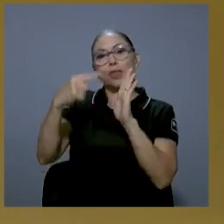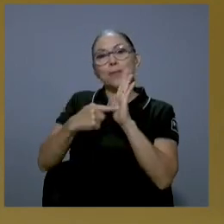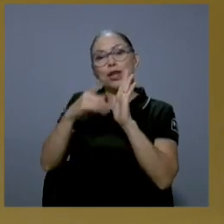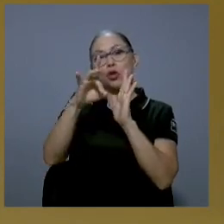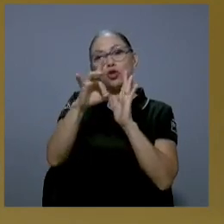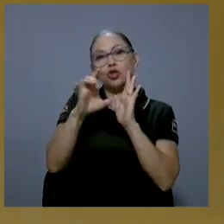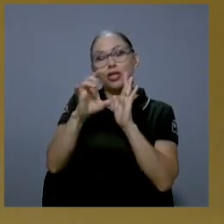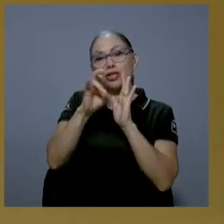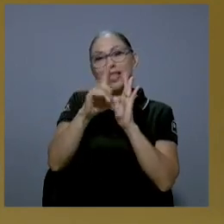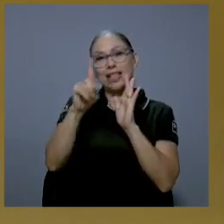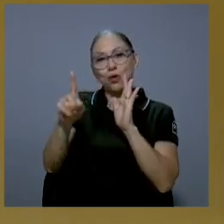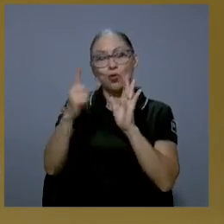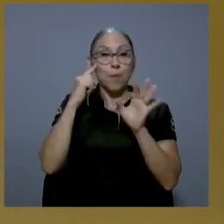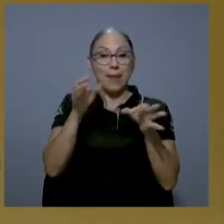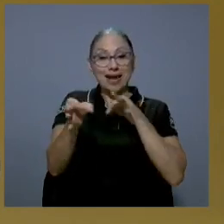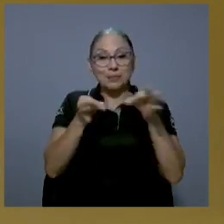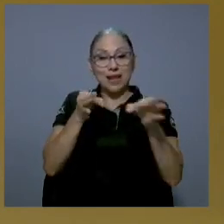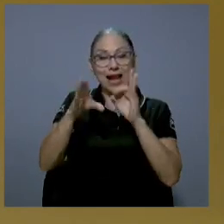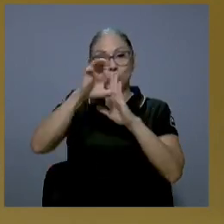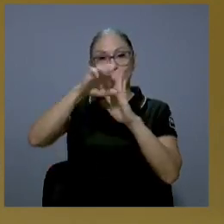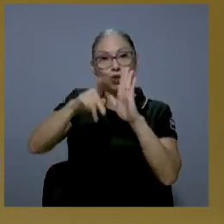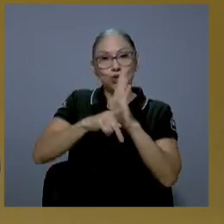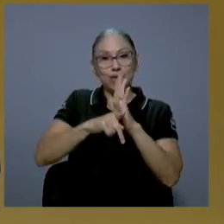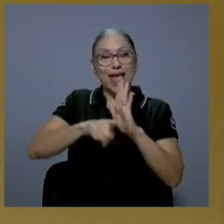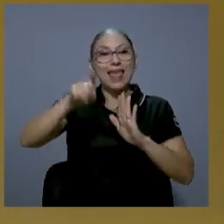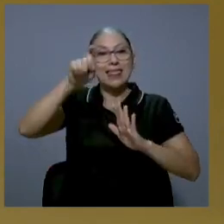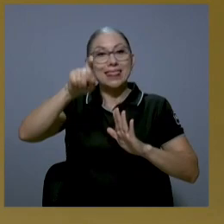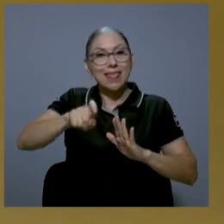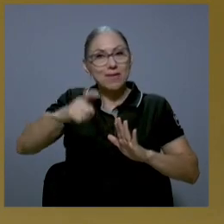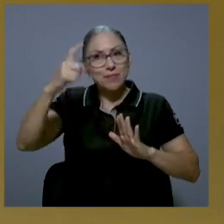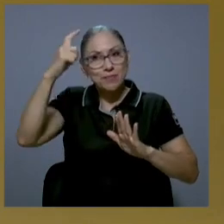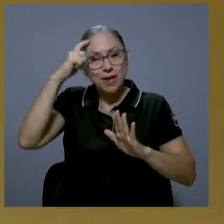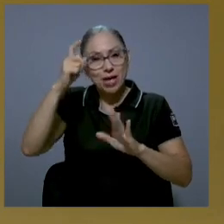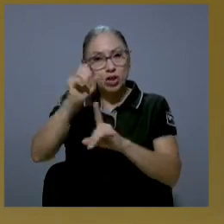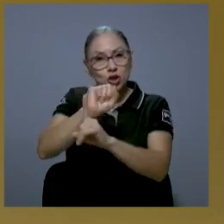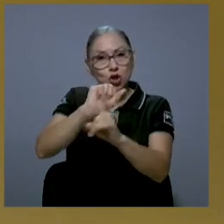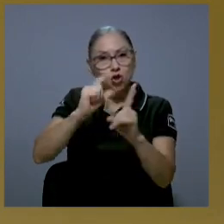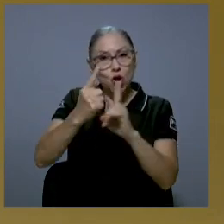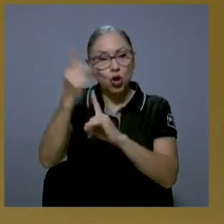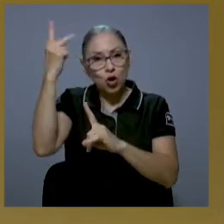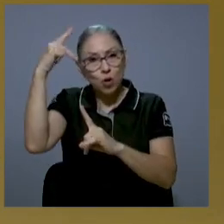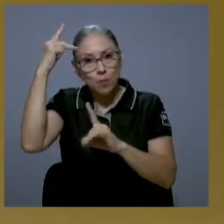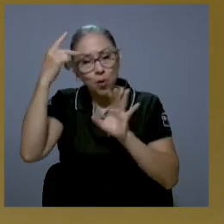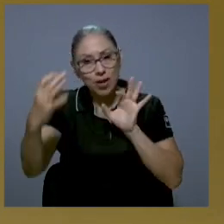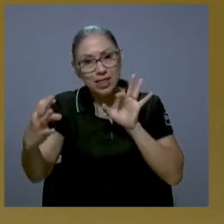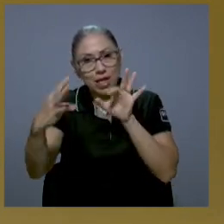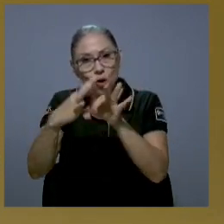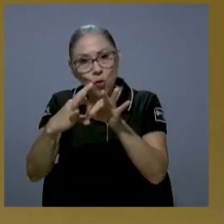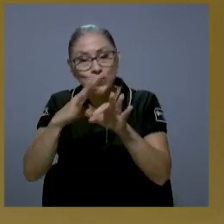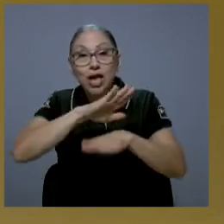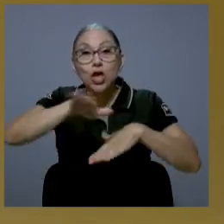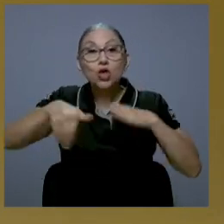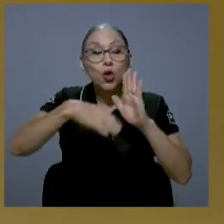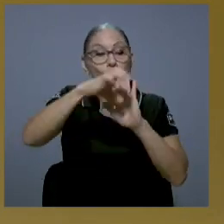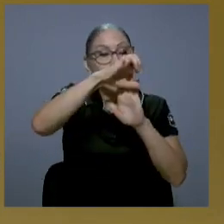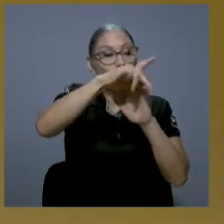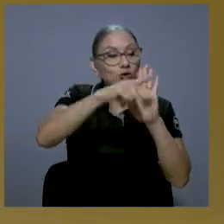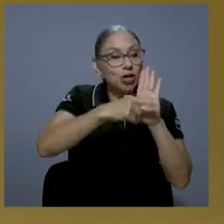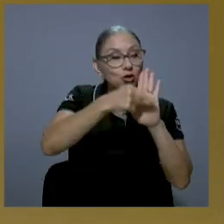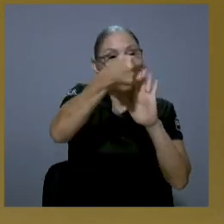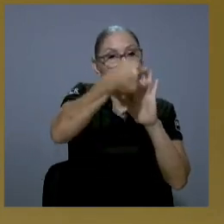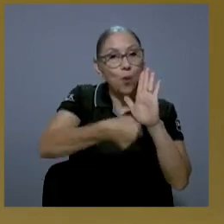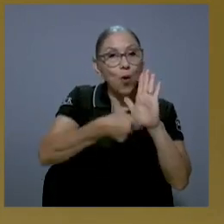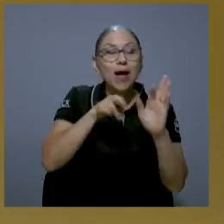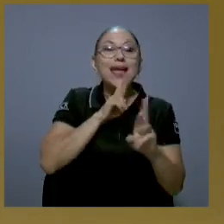explicar la Constitución hay que partir de un supuesto sociológico y político, y es que toda Constitución es el resultado